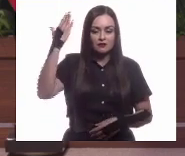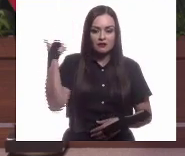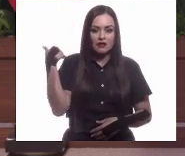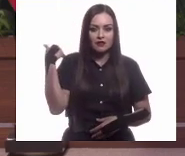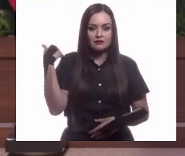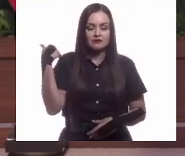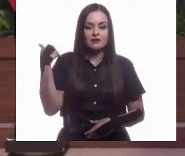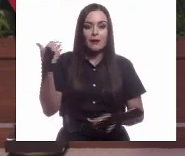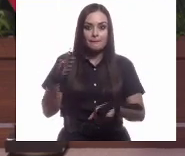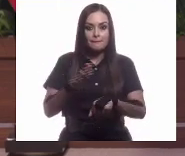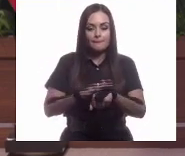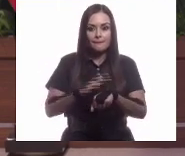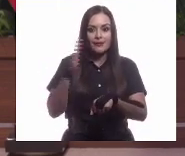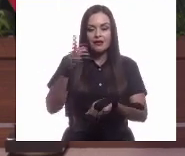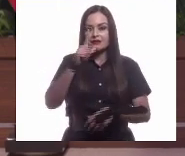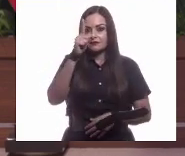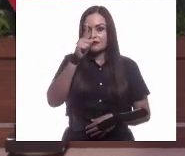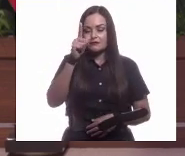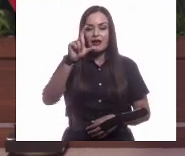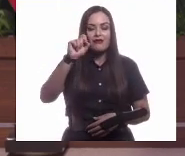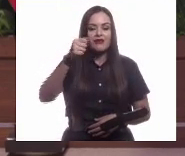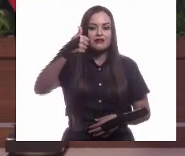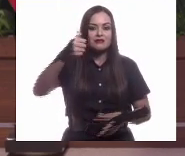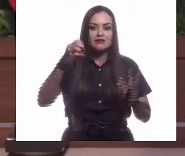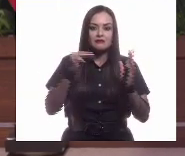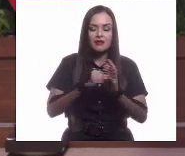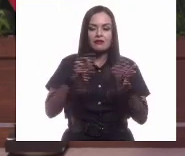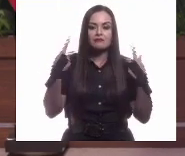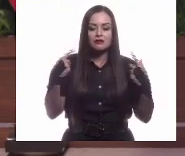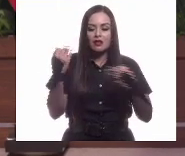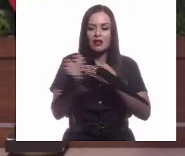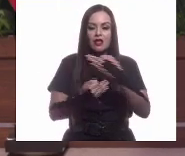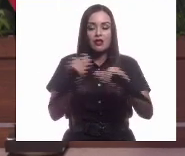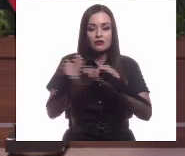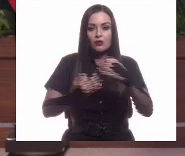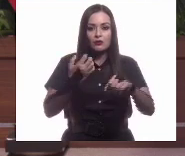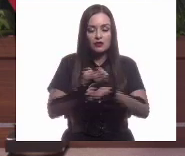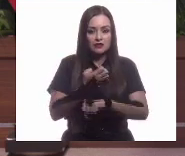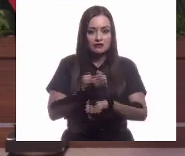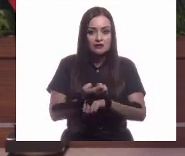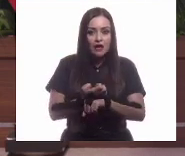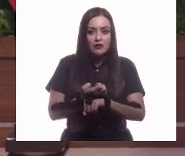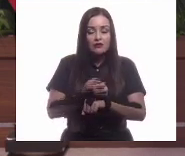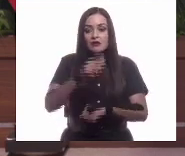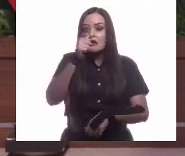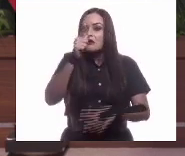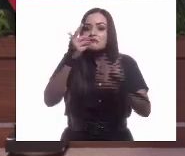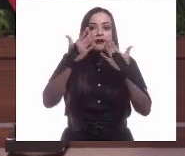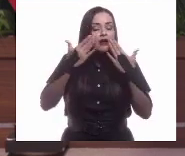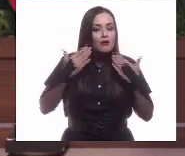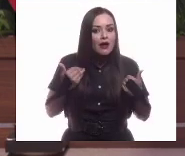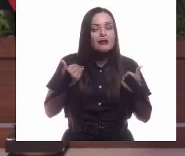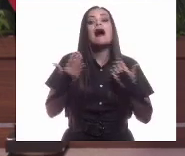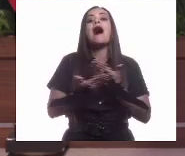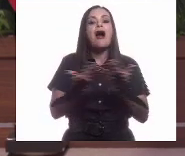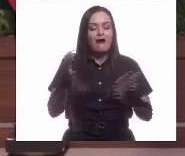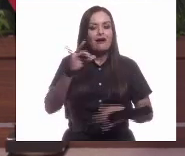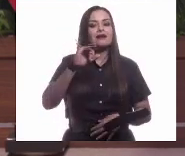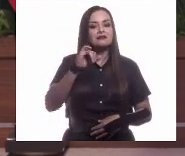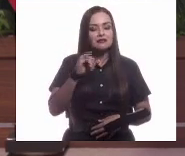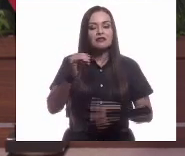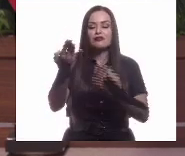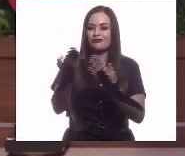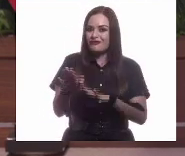de energía para más de 26,000 habitantes en todo el estado que no tenían acceso a este servicio. Gestionamos además con el